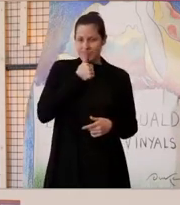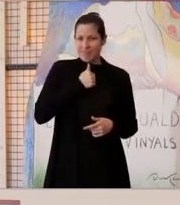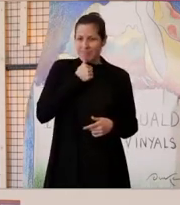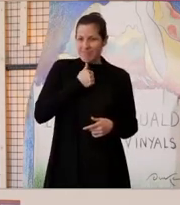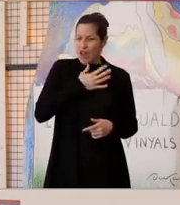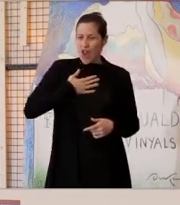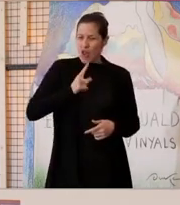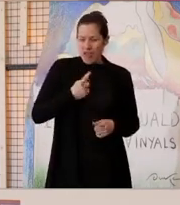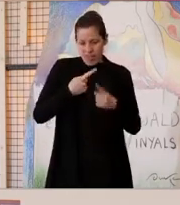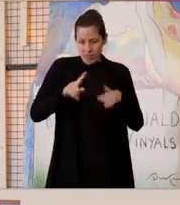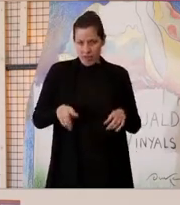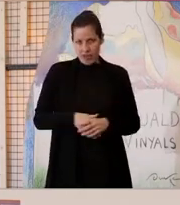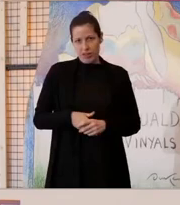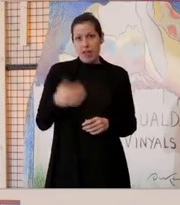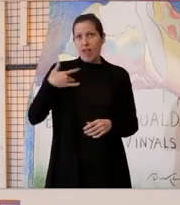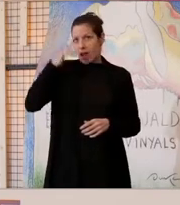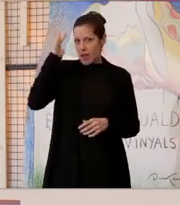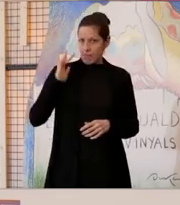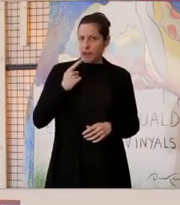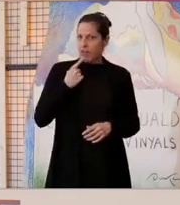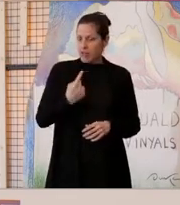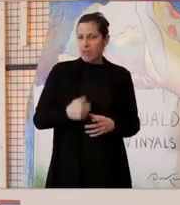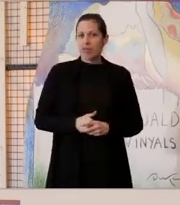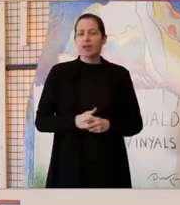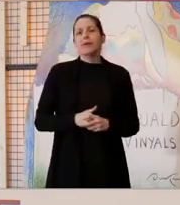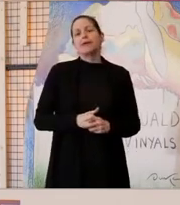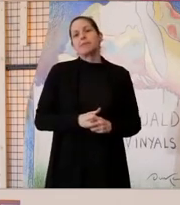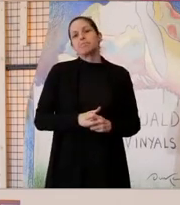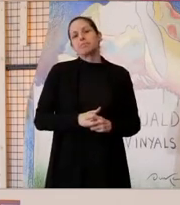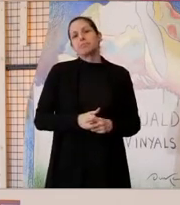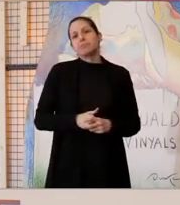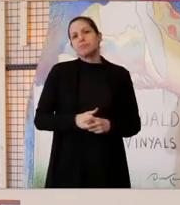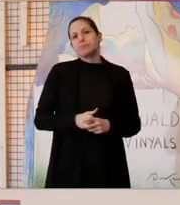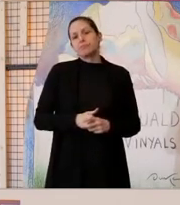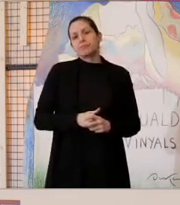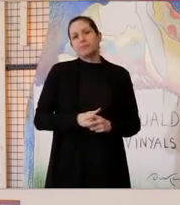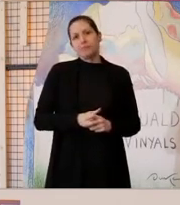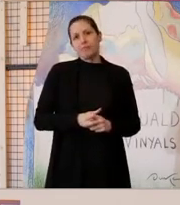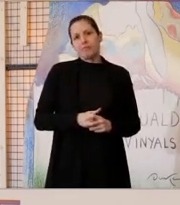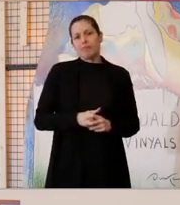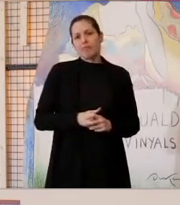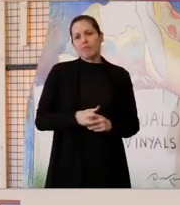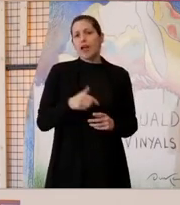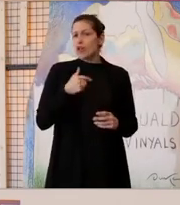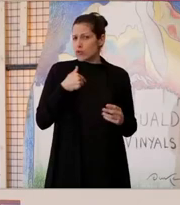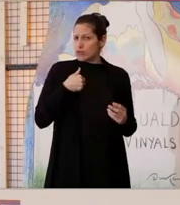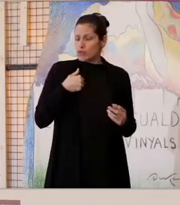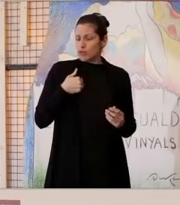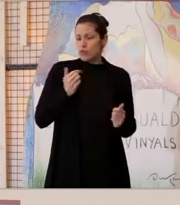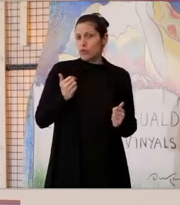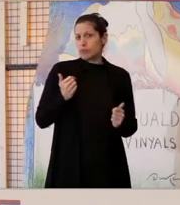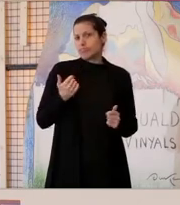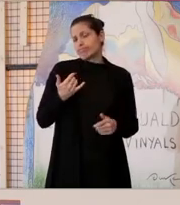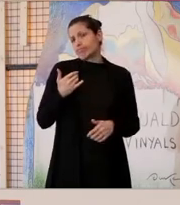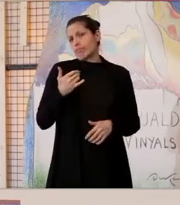no y creo que afortunadamente Marina hablará bastante de eso en su exposición pero yo me había traído